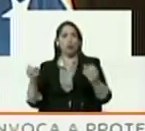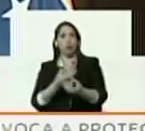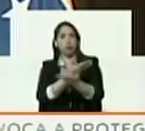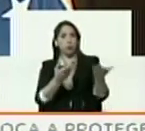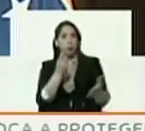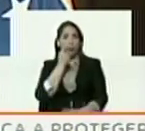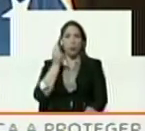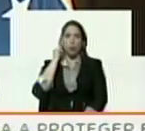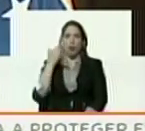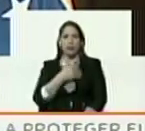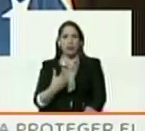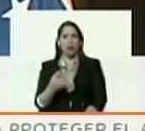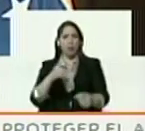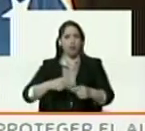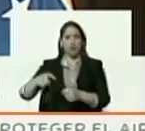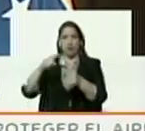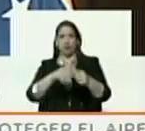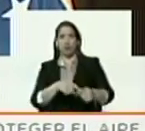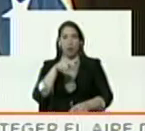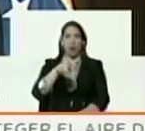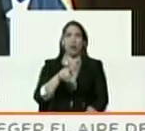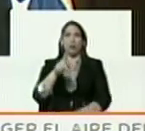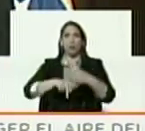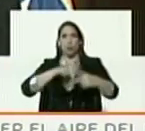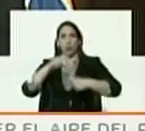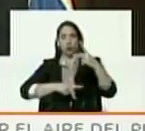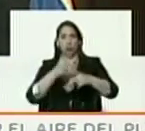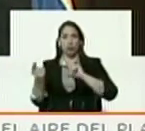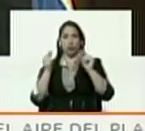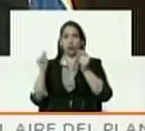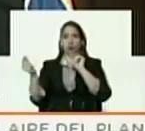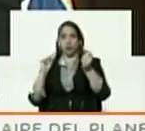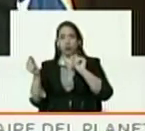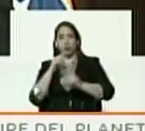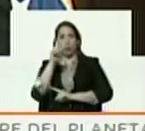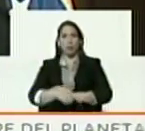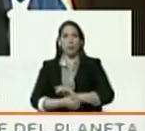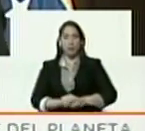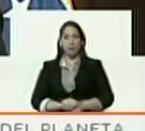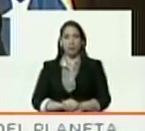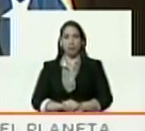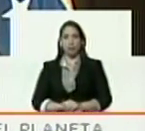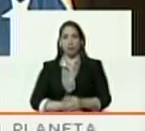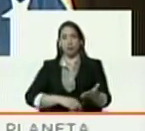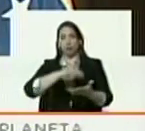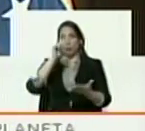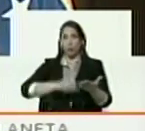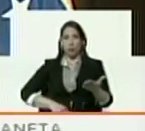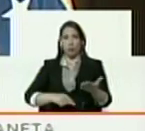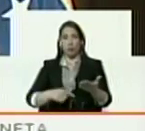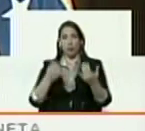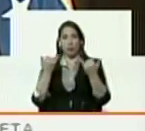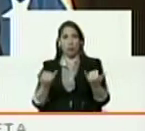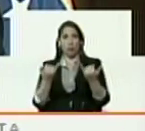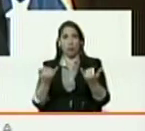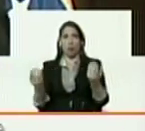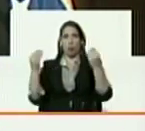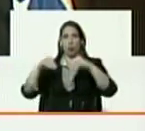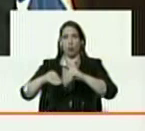todos quienes quieran incorporarse a este proceso de discusión y a la firma de presente